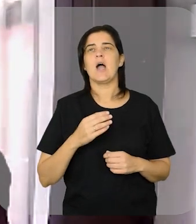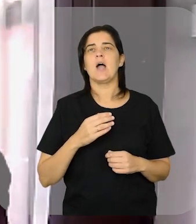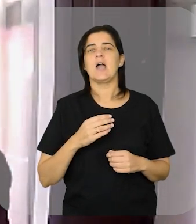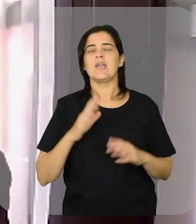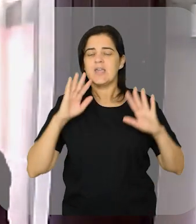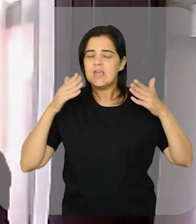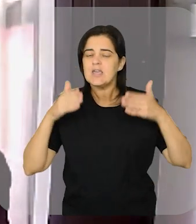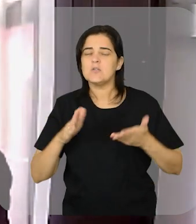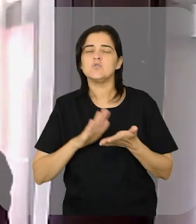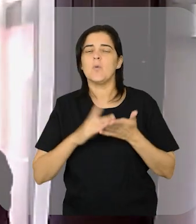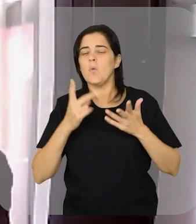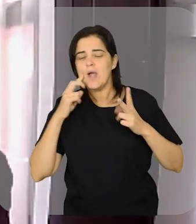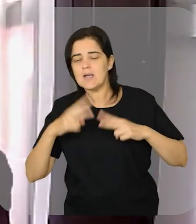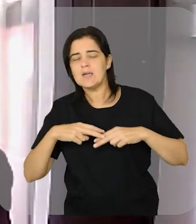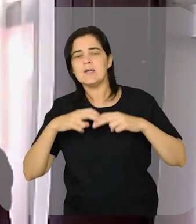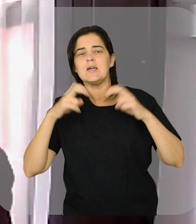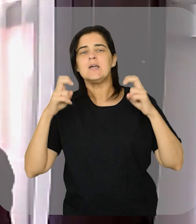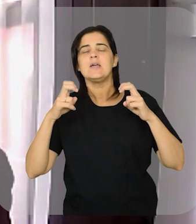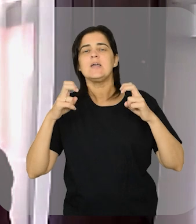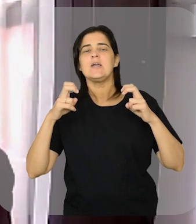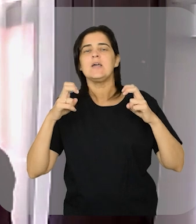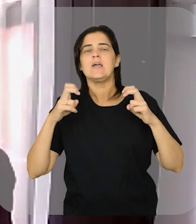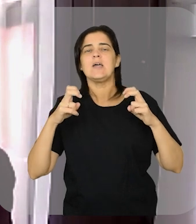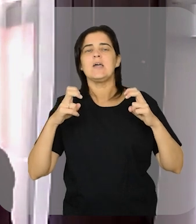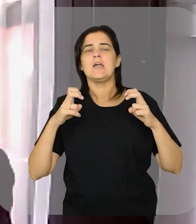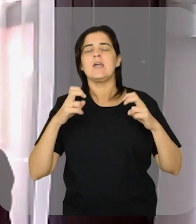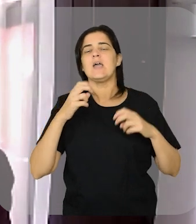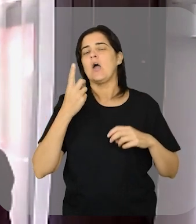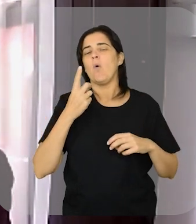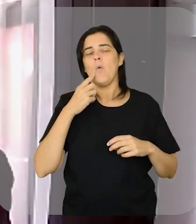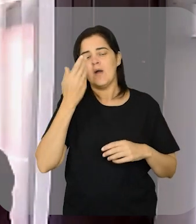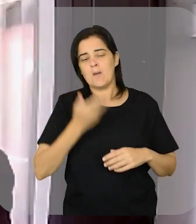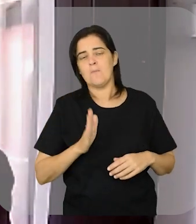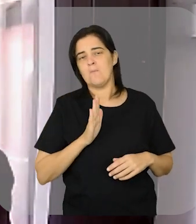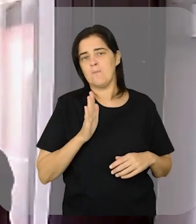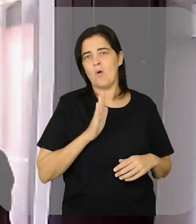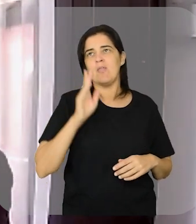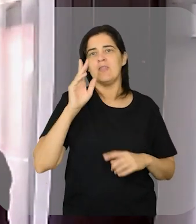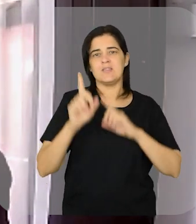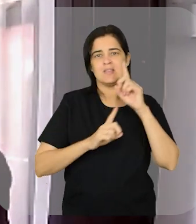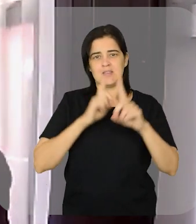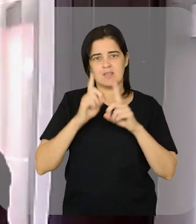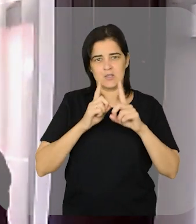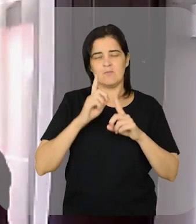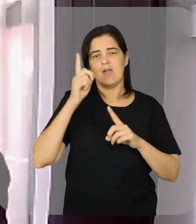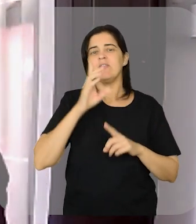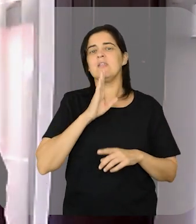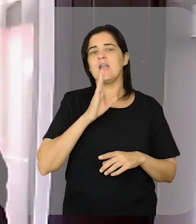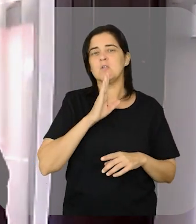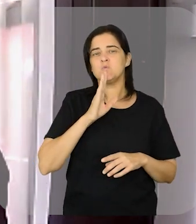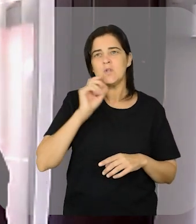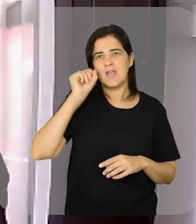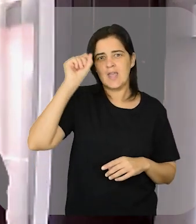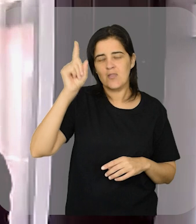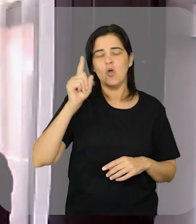refiere a un estudio que hizo la doctora Carol Dweck de la Universidad de Stanford en Estados